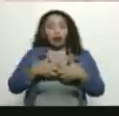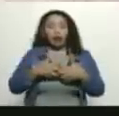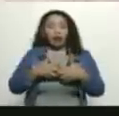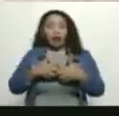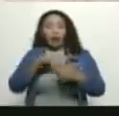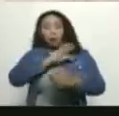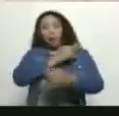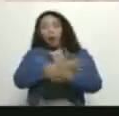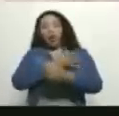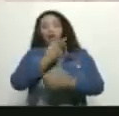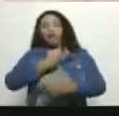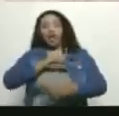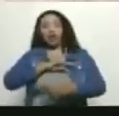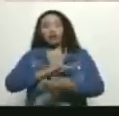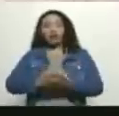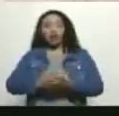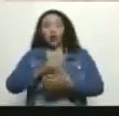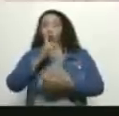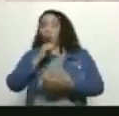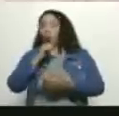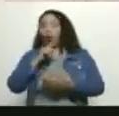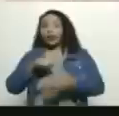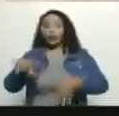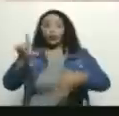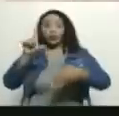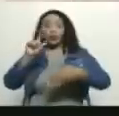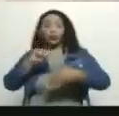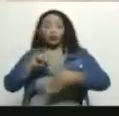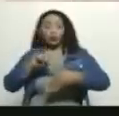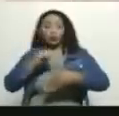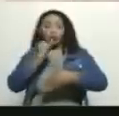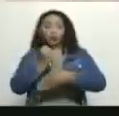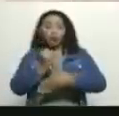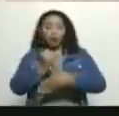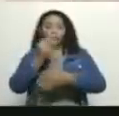fácticos. No tendremos una Iberoamérica justa y sostenible